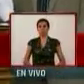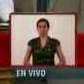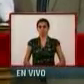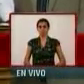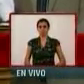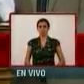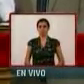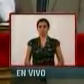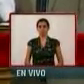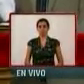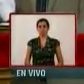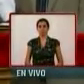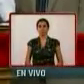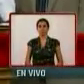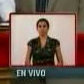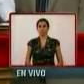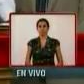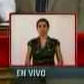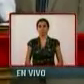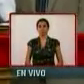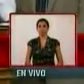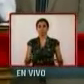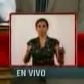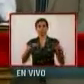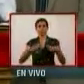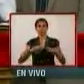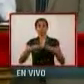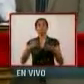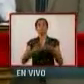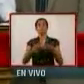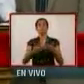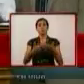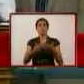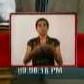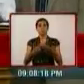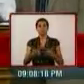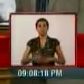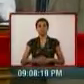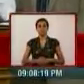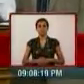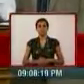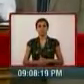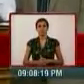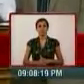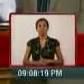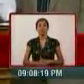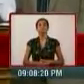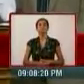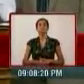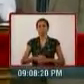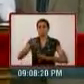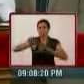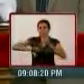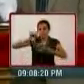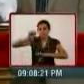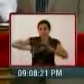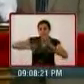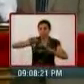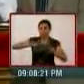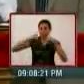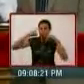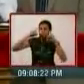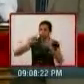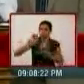nos trajo las pruebas, ¿no? Han hecho un peritaje técnico al más alto